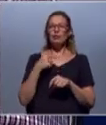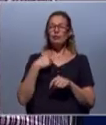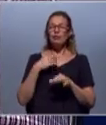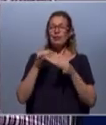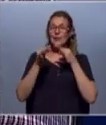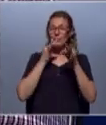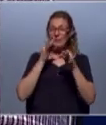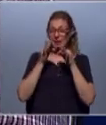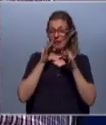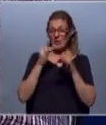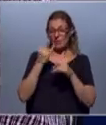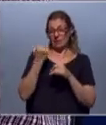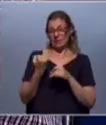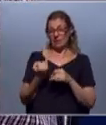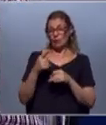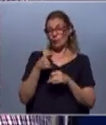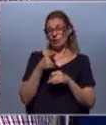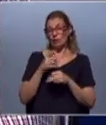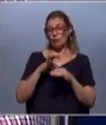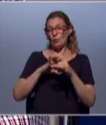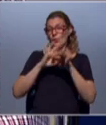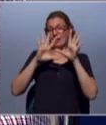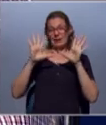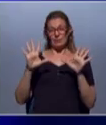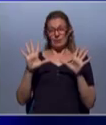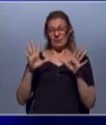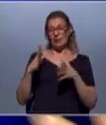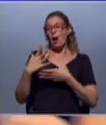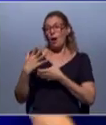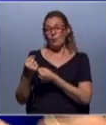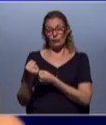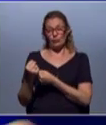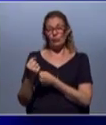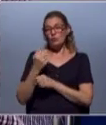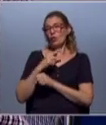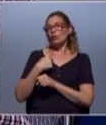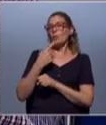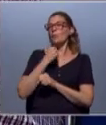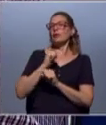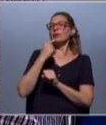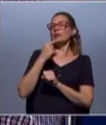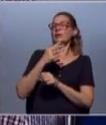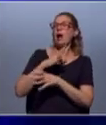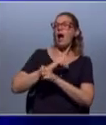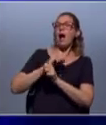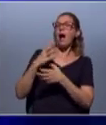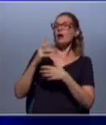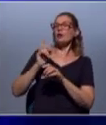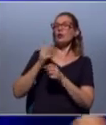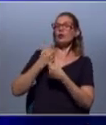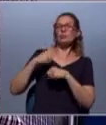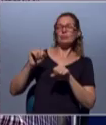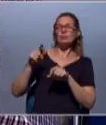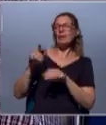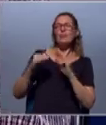el general manini es que él no es libre de no ampararse en los fueros él no puede decir no me amparo no tiene que resolver porque no